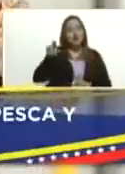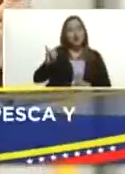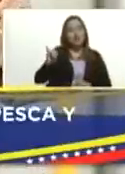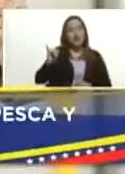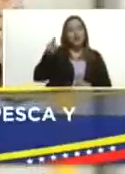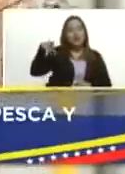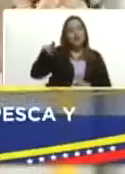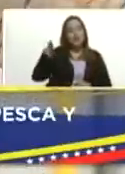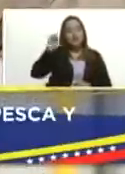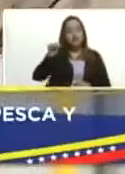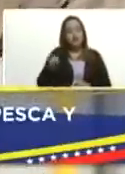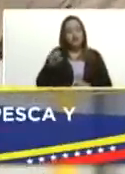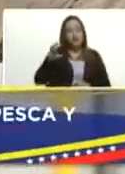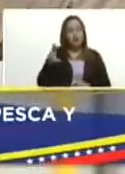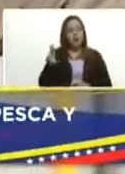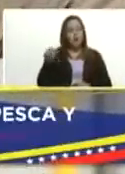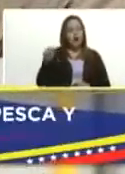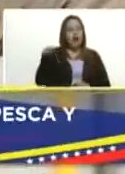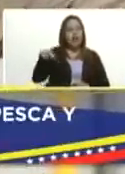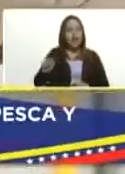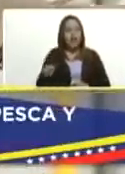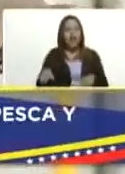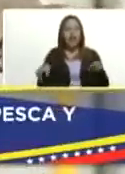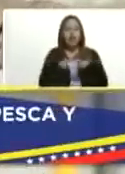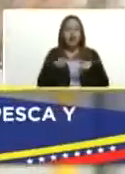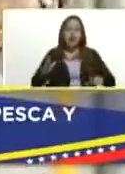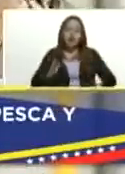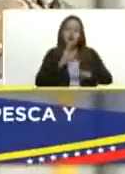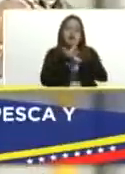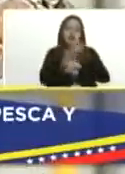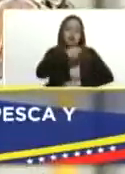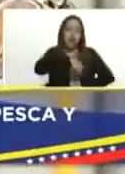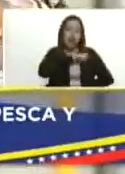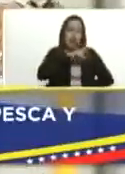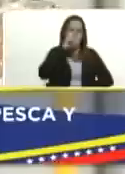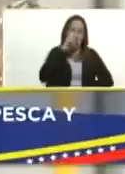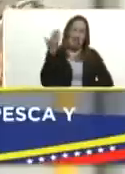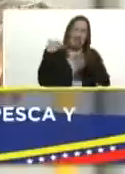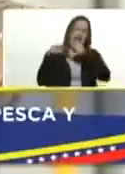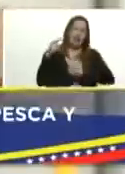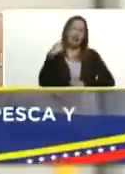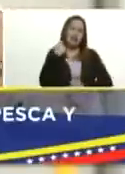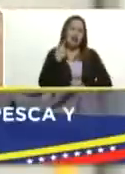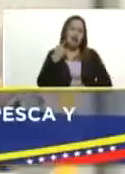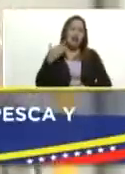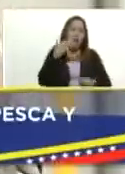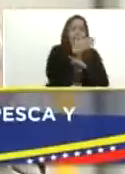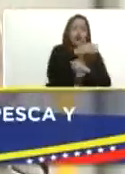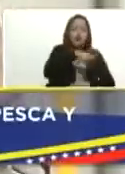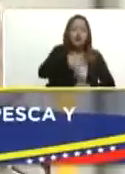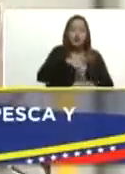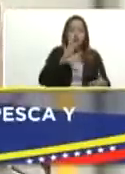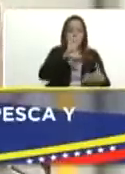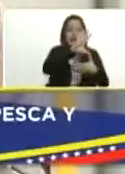La compañía guipuzcoana era como las sanciones del imperio español contra los americanos, pues nosotros.